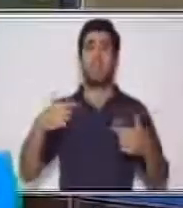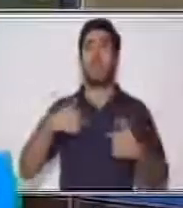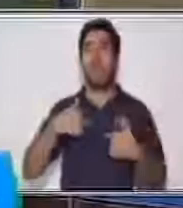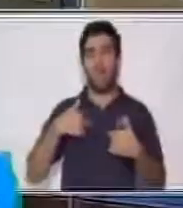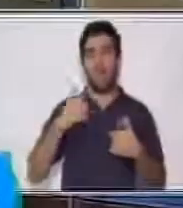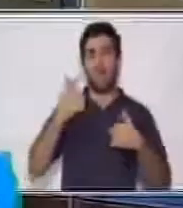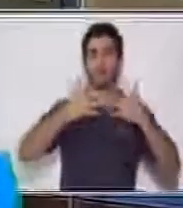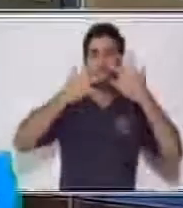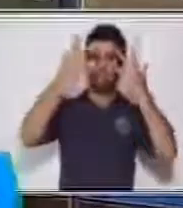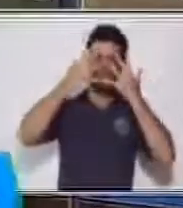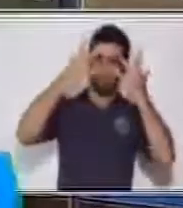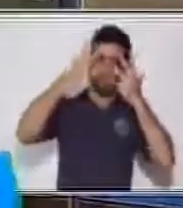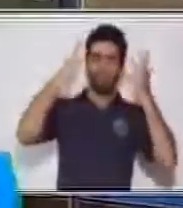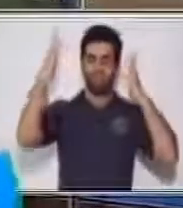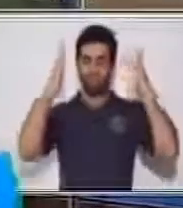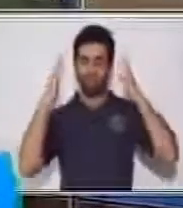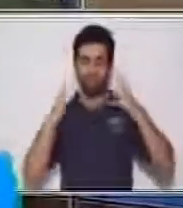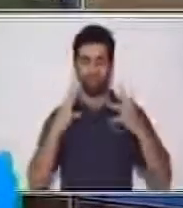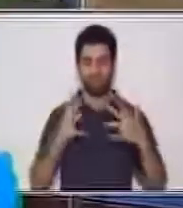la cara,